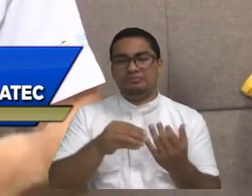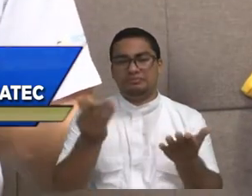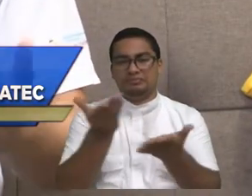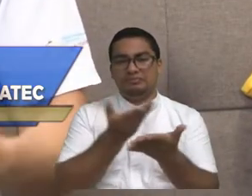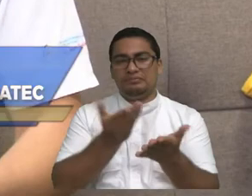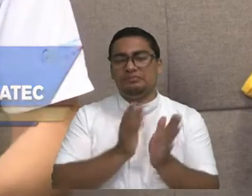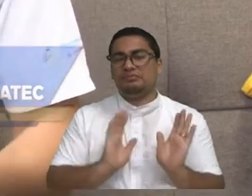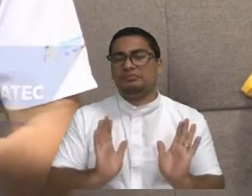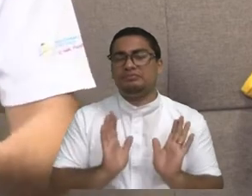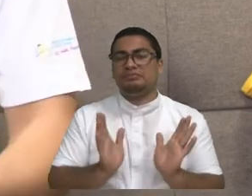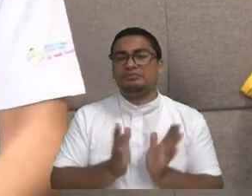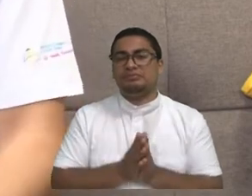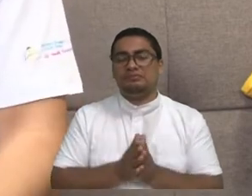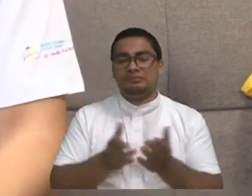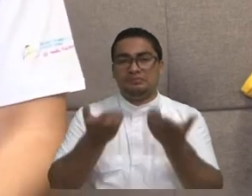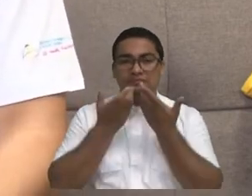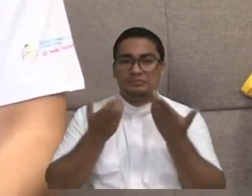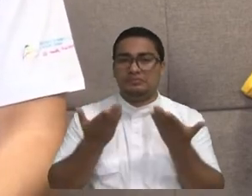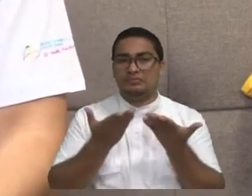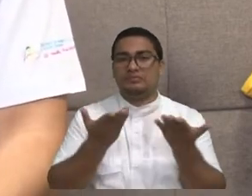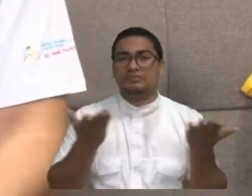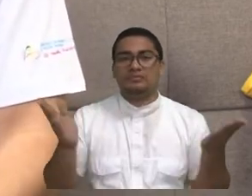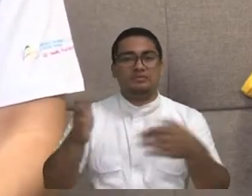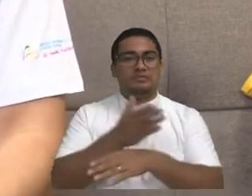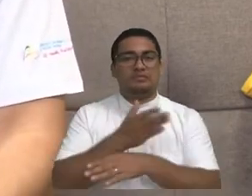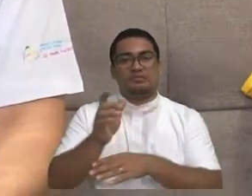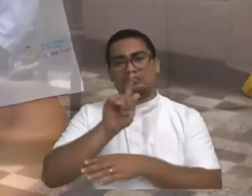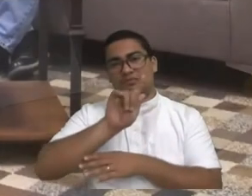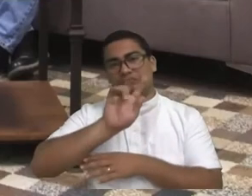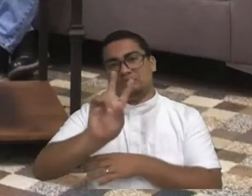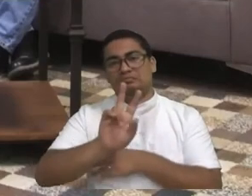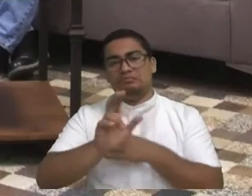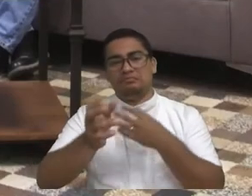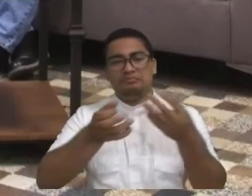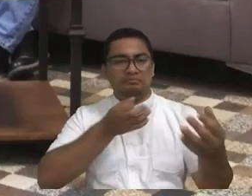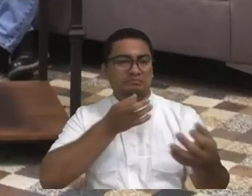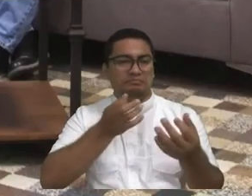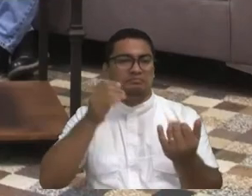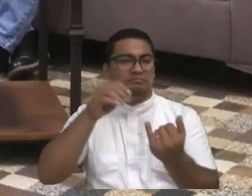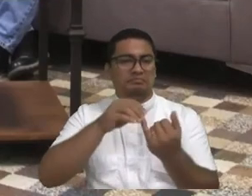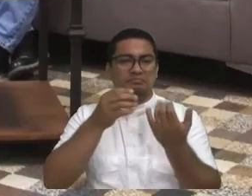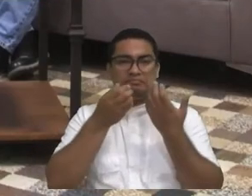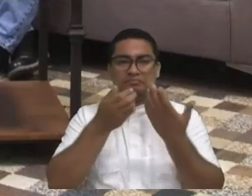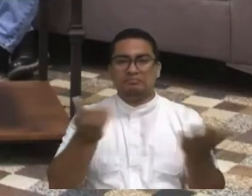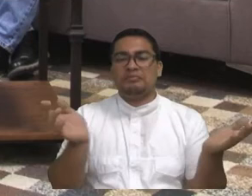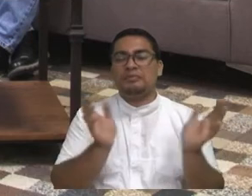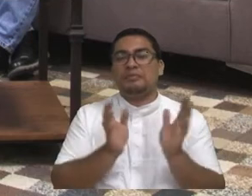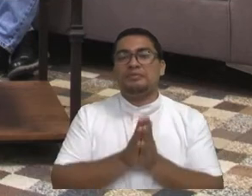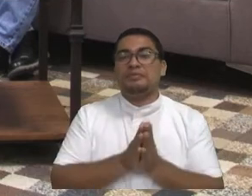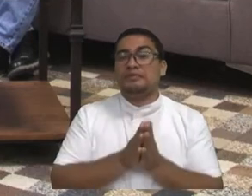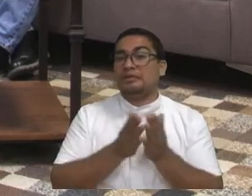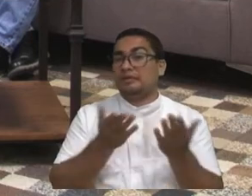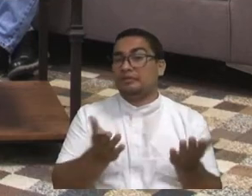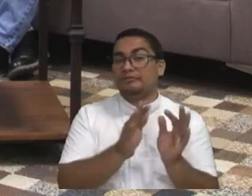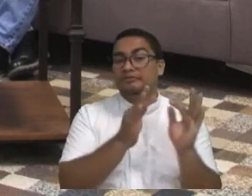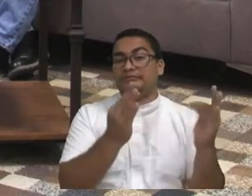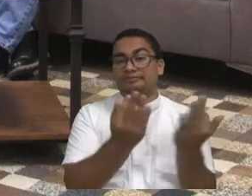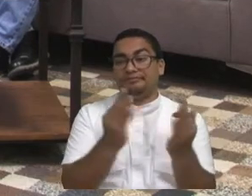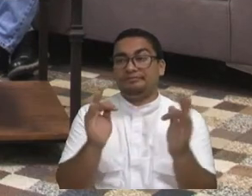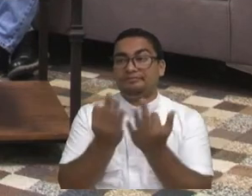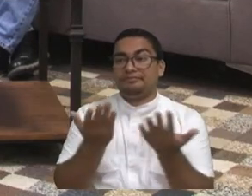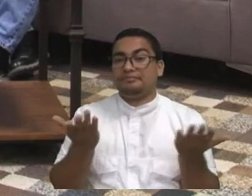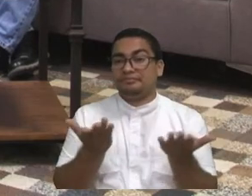la publicidad que hacemos la campaña que hacemos a través de todos los medios y entonces para que las familias del tanto de rne y